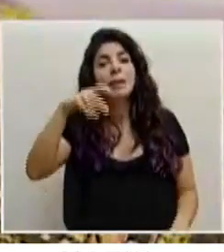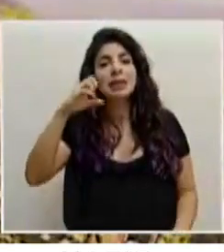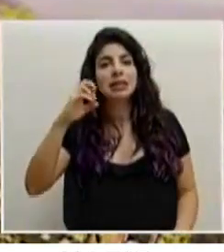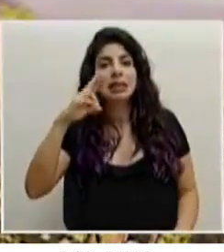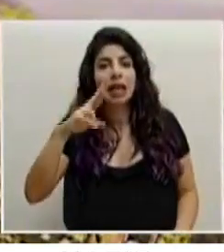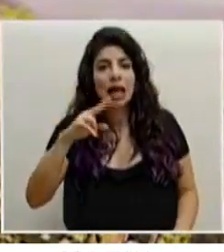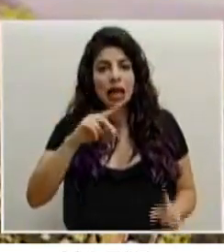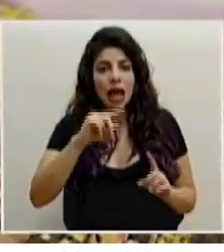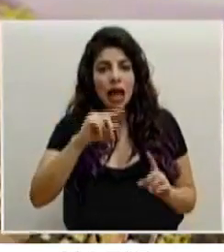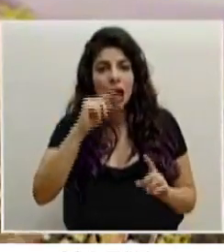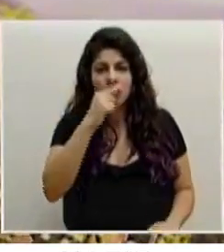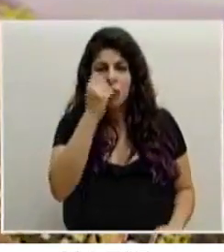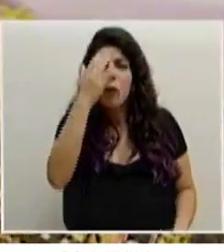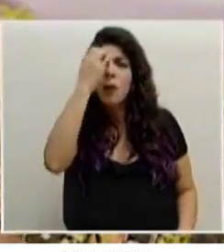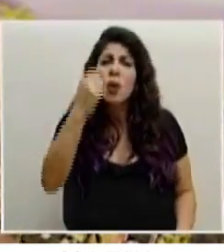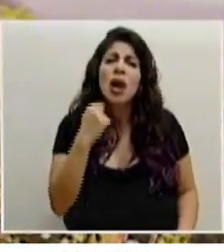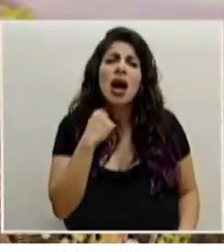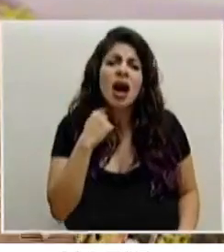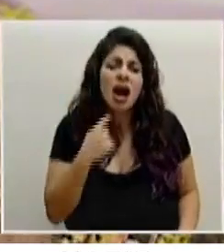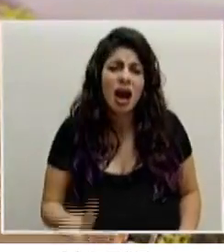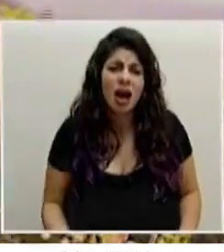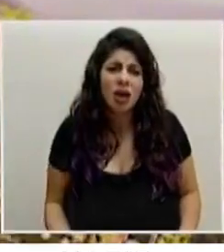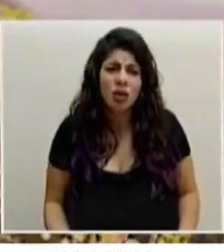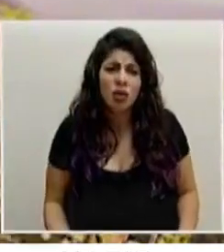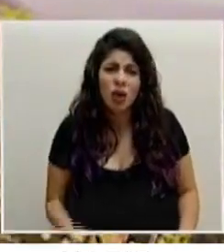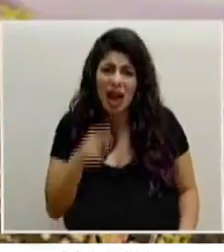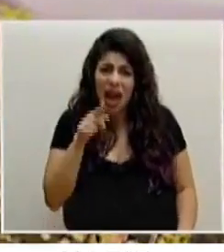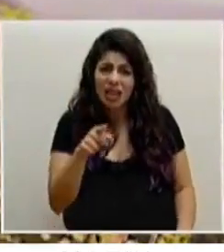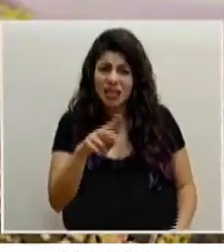PCR. ¿Por qué cuesta tan caro esto? Y esto no más bien